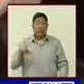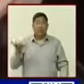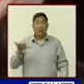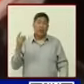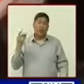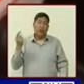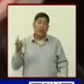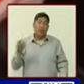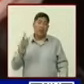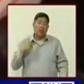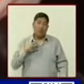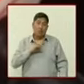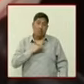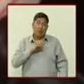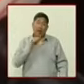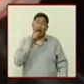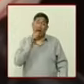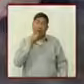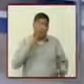han llegado rápido.